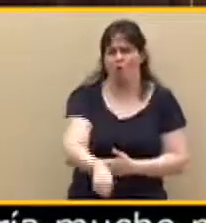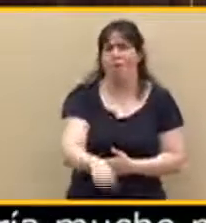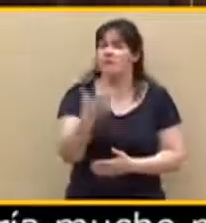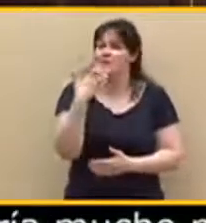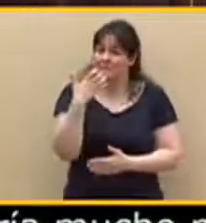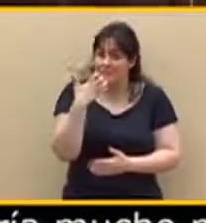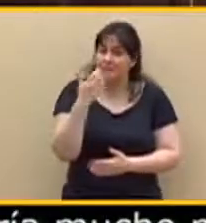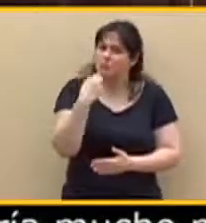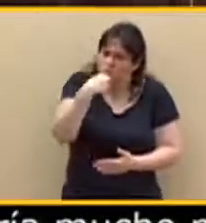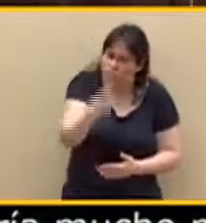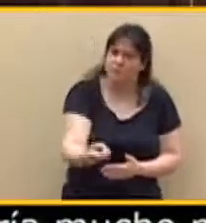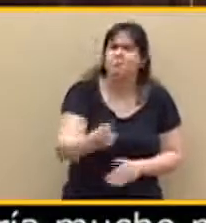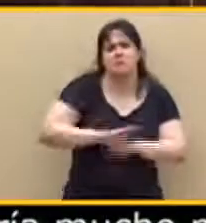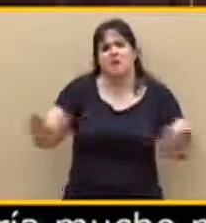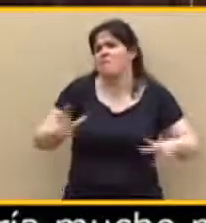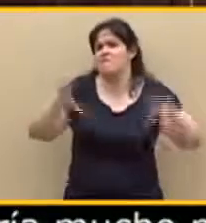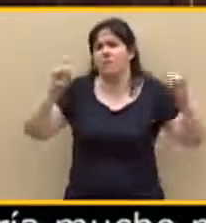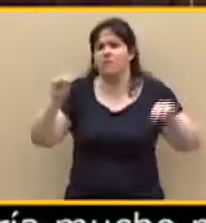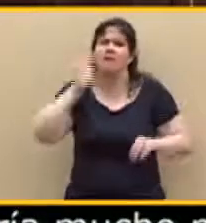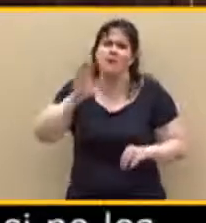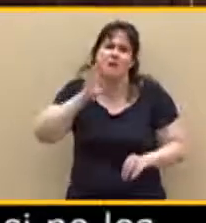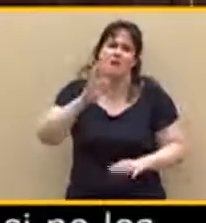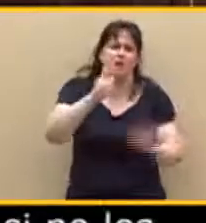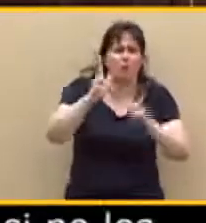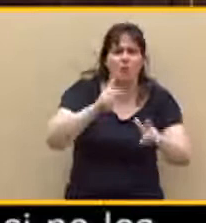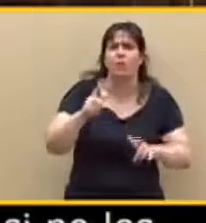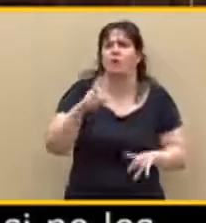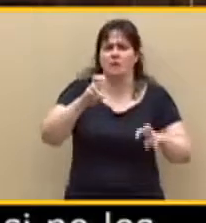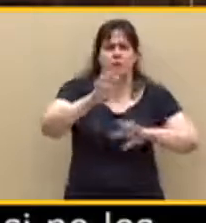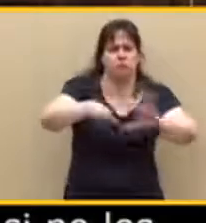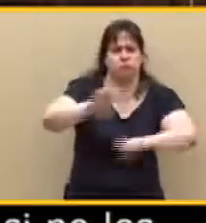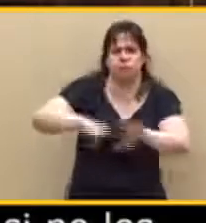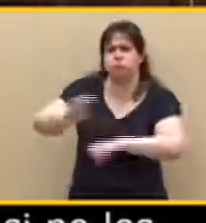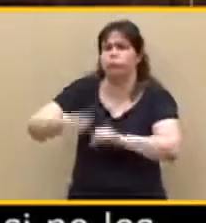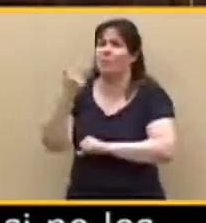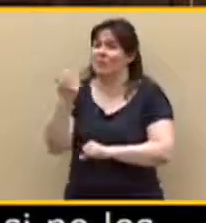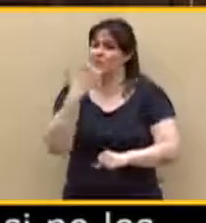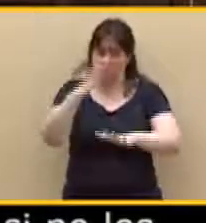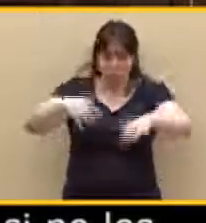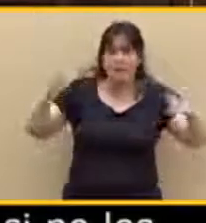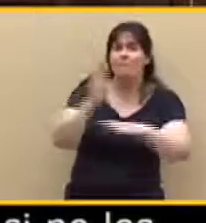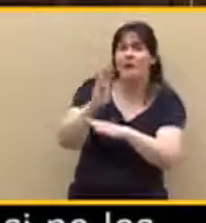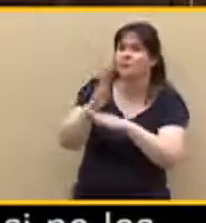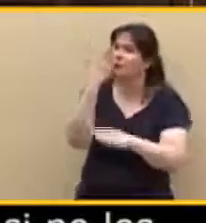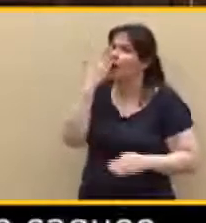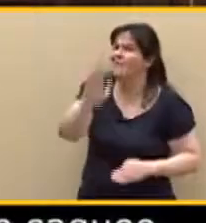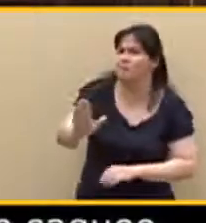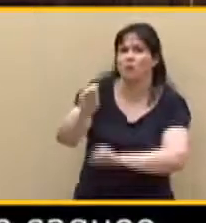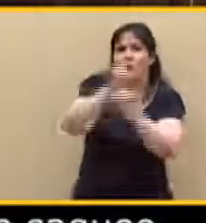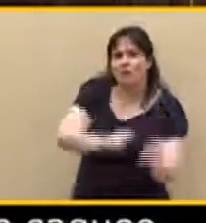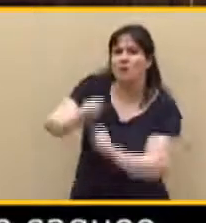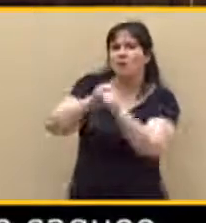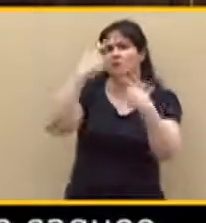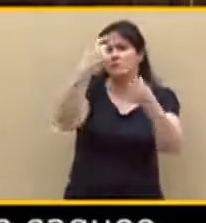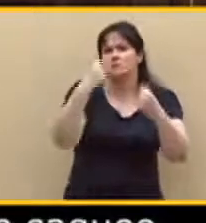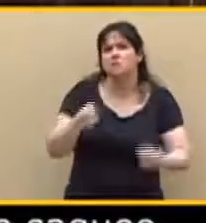dicho ya basta de corrupción y de saqueo, si no hubiésemos traído al Parlamento la actitud de defensa de las instituciones y de la